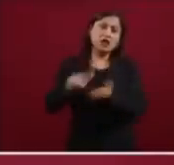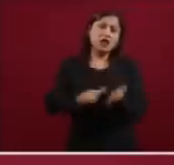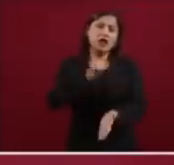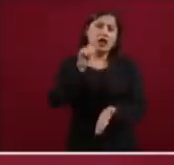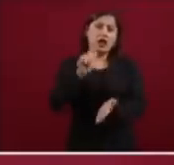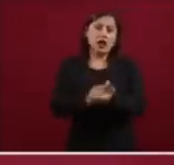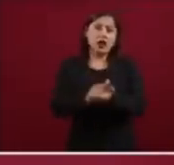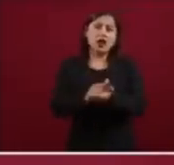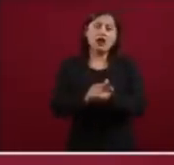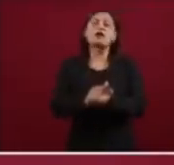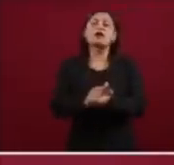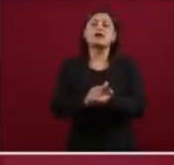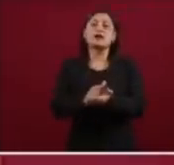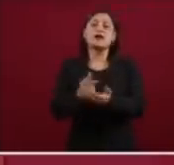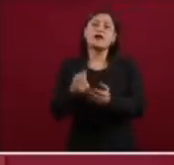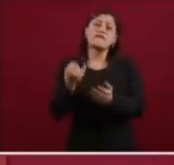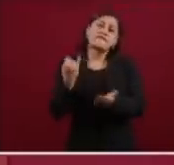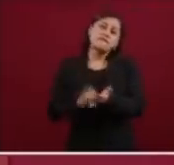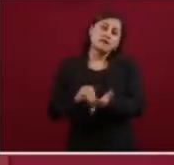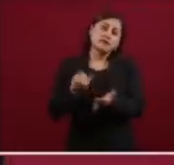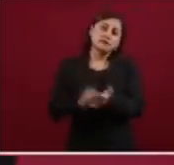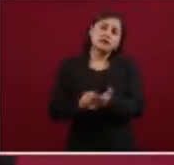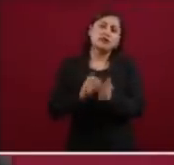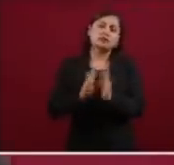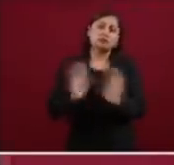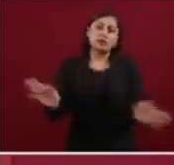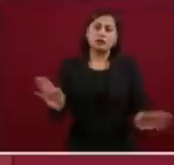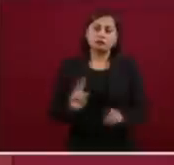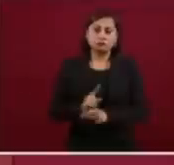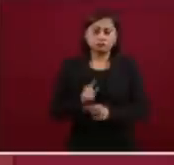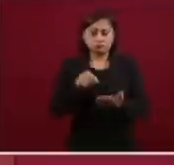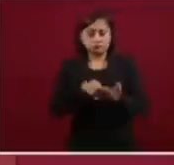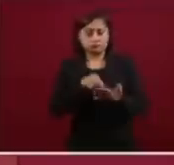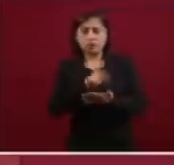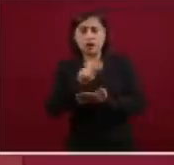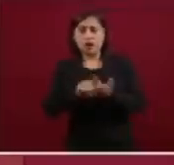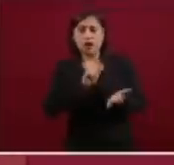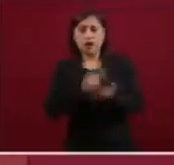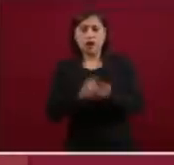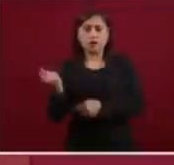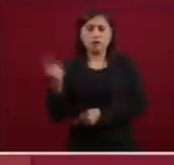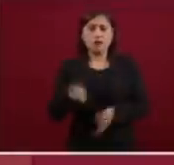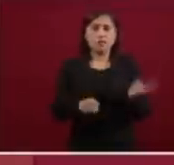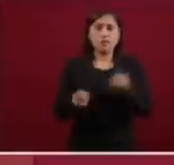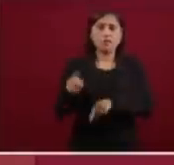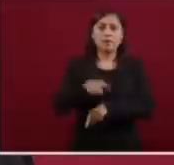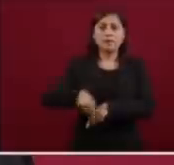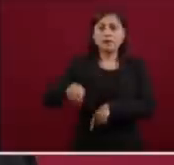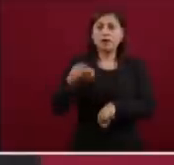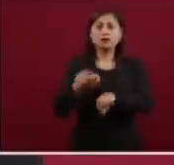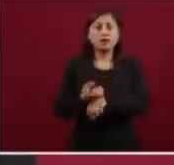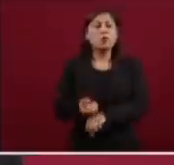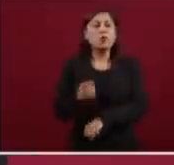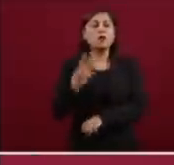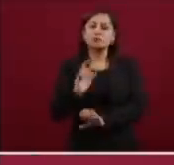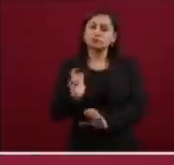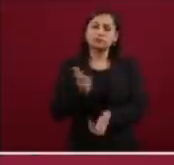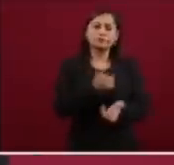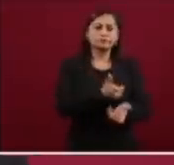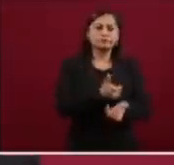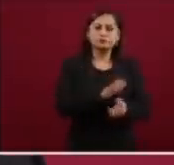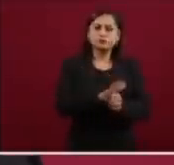lo que le corresponde a los estados lo que le corresponde a los municipios y lo que le